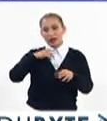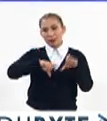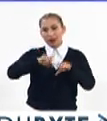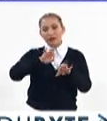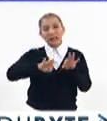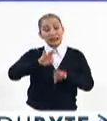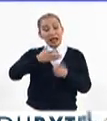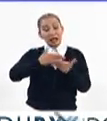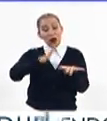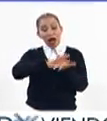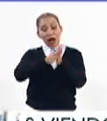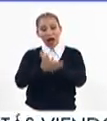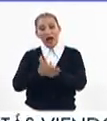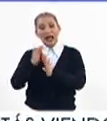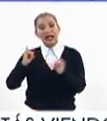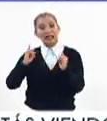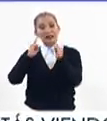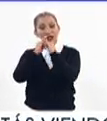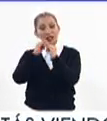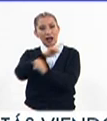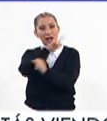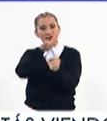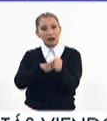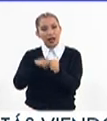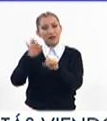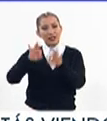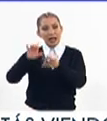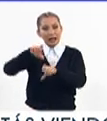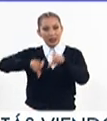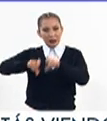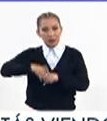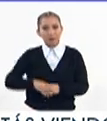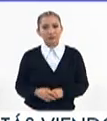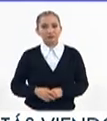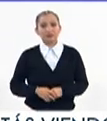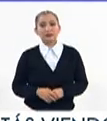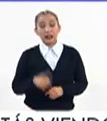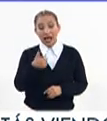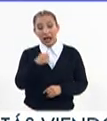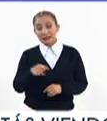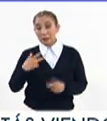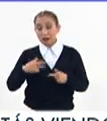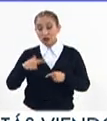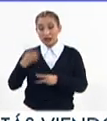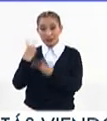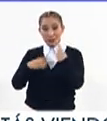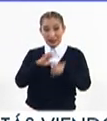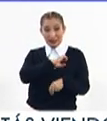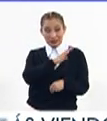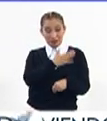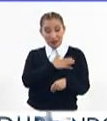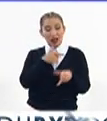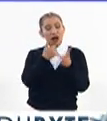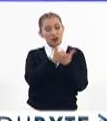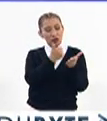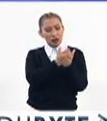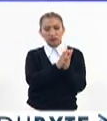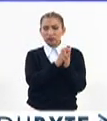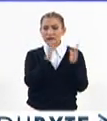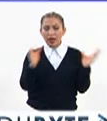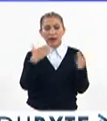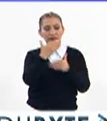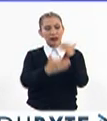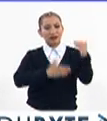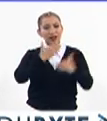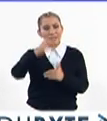Investigaciones Físicas, que se convirtió ya en el Instituto Nacional de Física y Química. Es así como los exiliados españoles contribuyeron enormemente